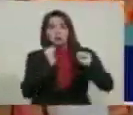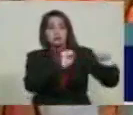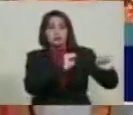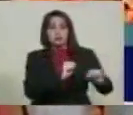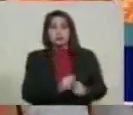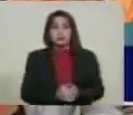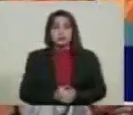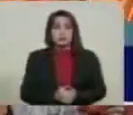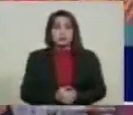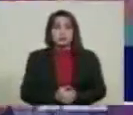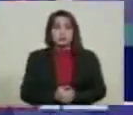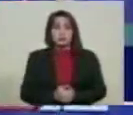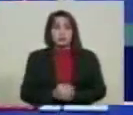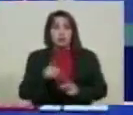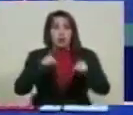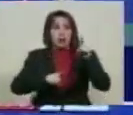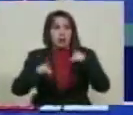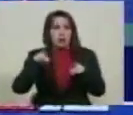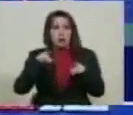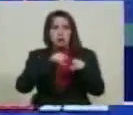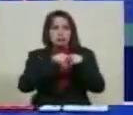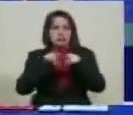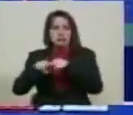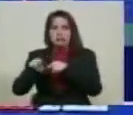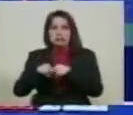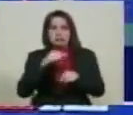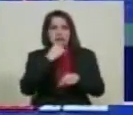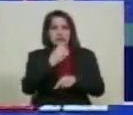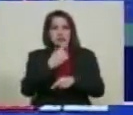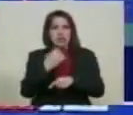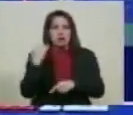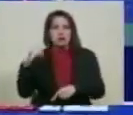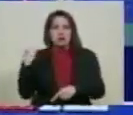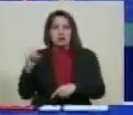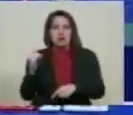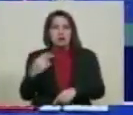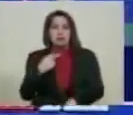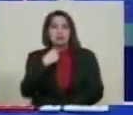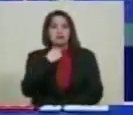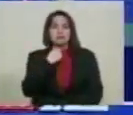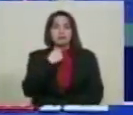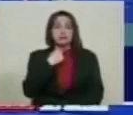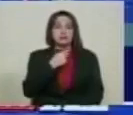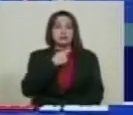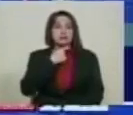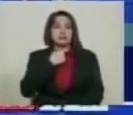Porque algunos nos criticaban, alguna izquierda por ahí cobarde.